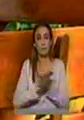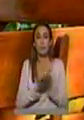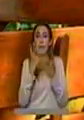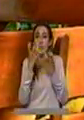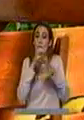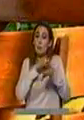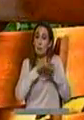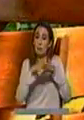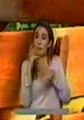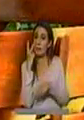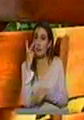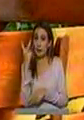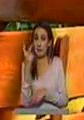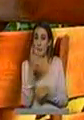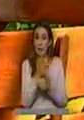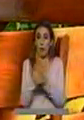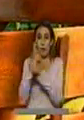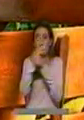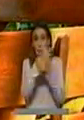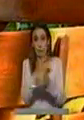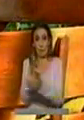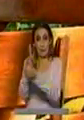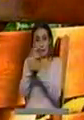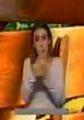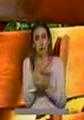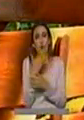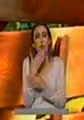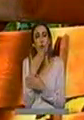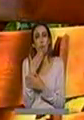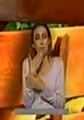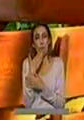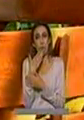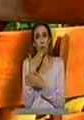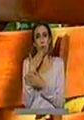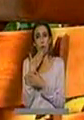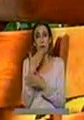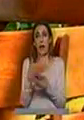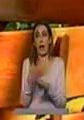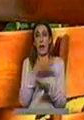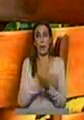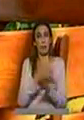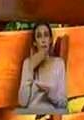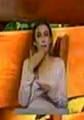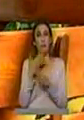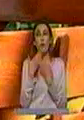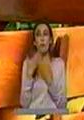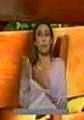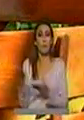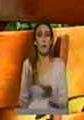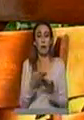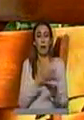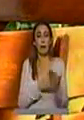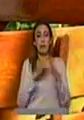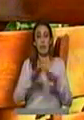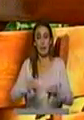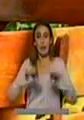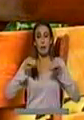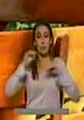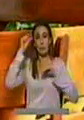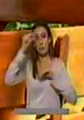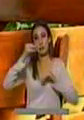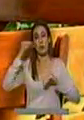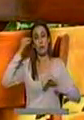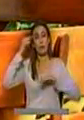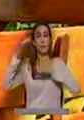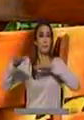reporte un video que nos pone en contexto cómo se está perfilando Ecuador y qué acciones está asumiendo el gobierno